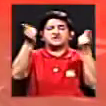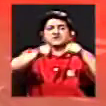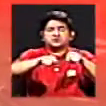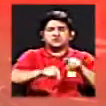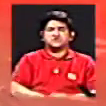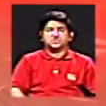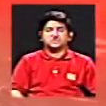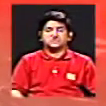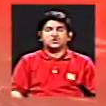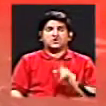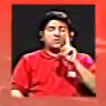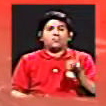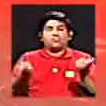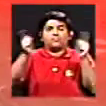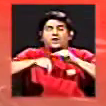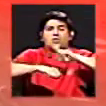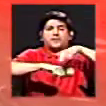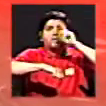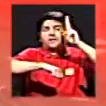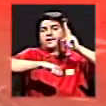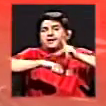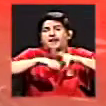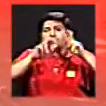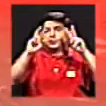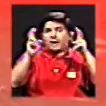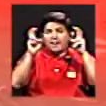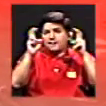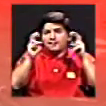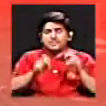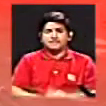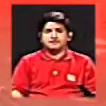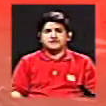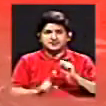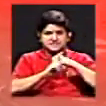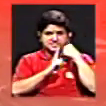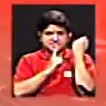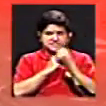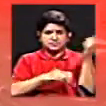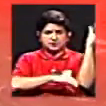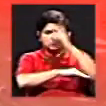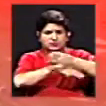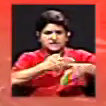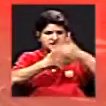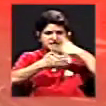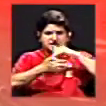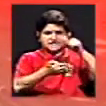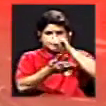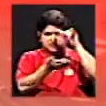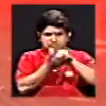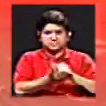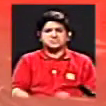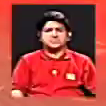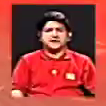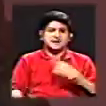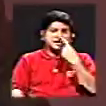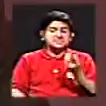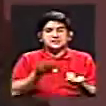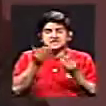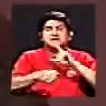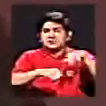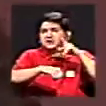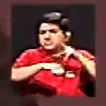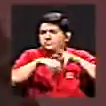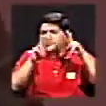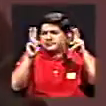a un fenómeno natural como el ocurrido hace algunos días en San José, que además es bastante común? Tal